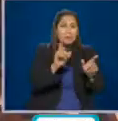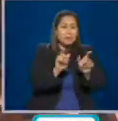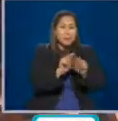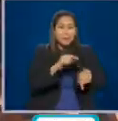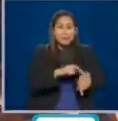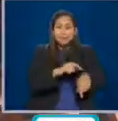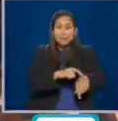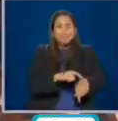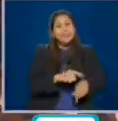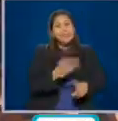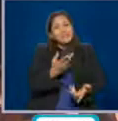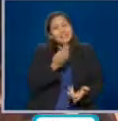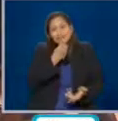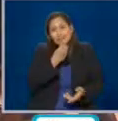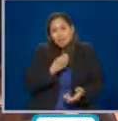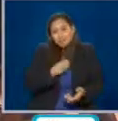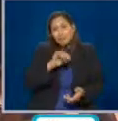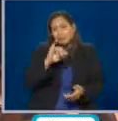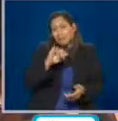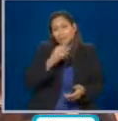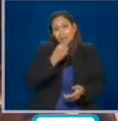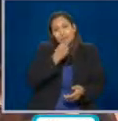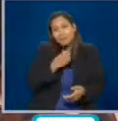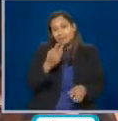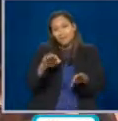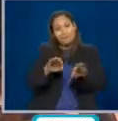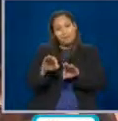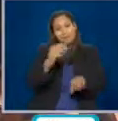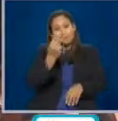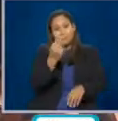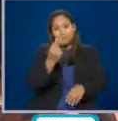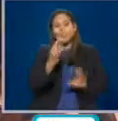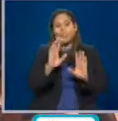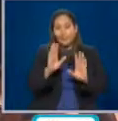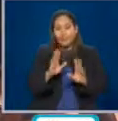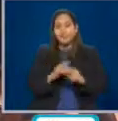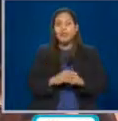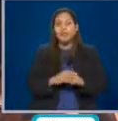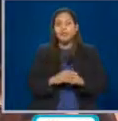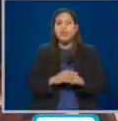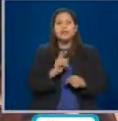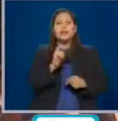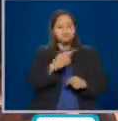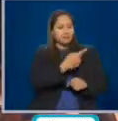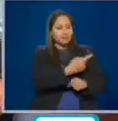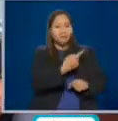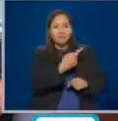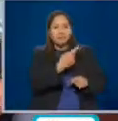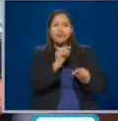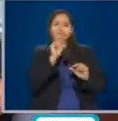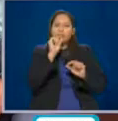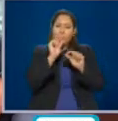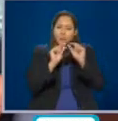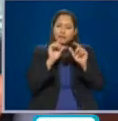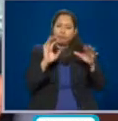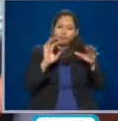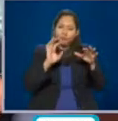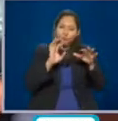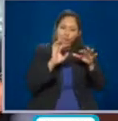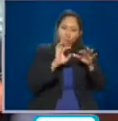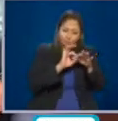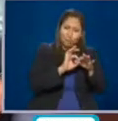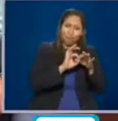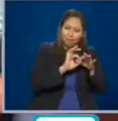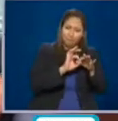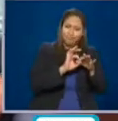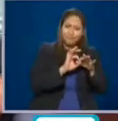un poco inconforme con su parte, pero bueno, la tiene que cumplir, ¿no? Y el vínculo digamos, empieza a ser más profundo. Claro, desde